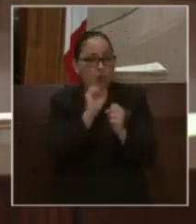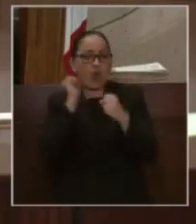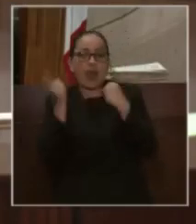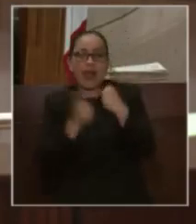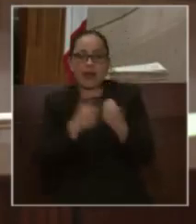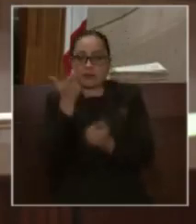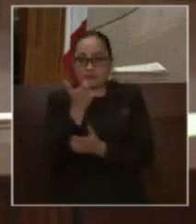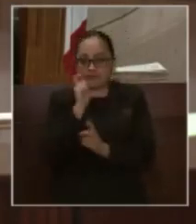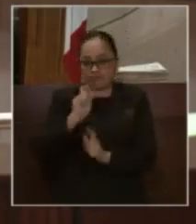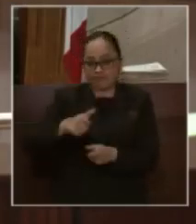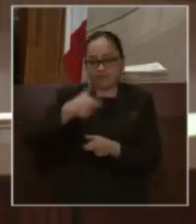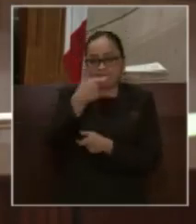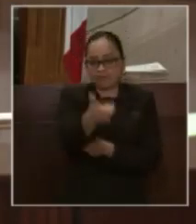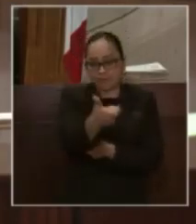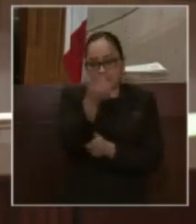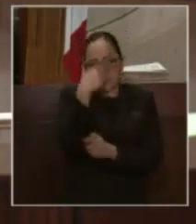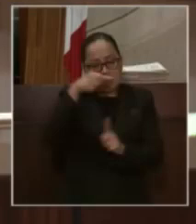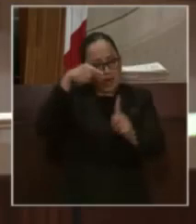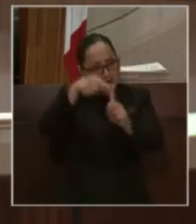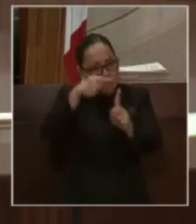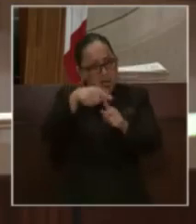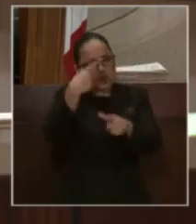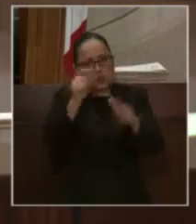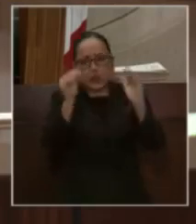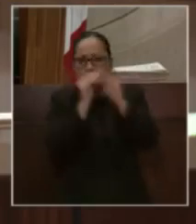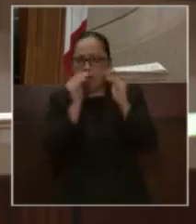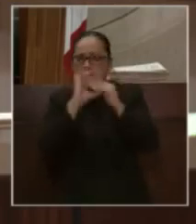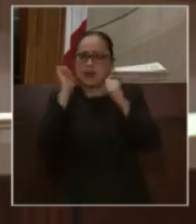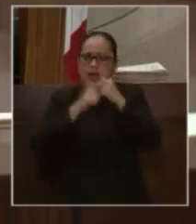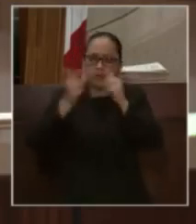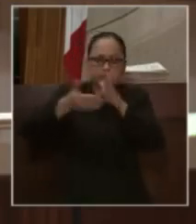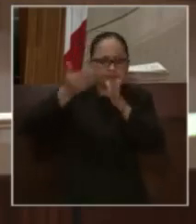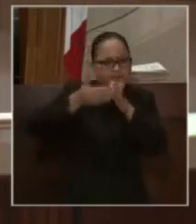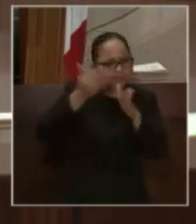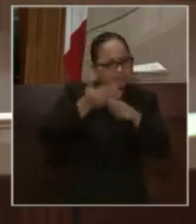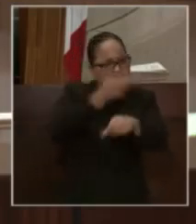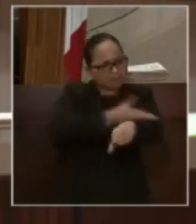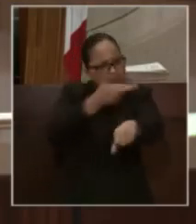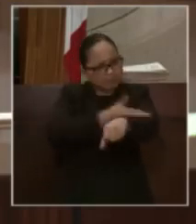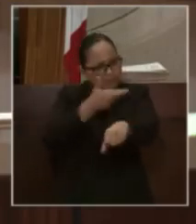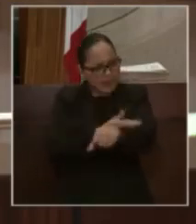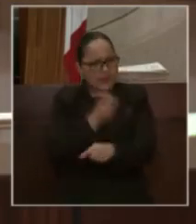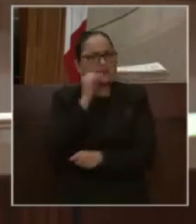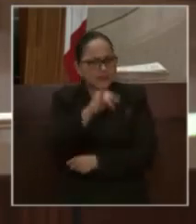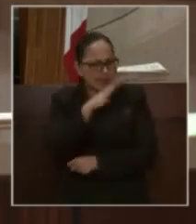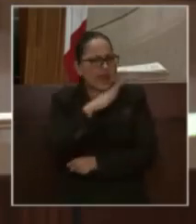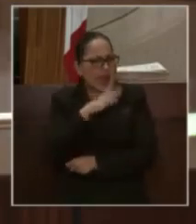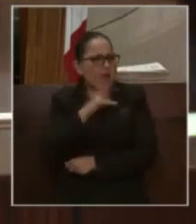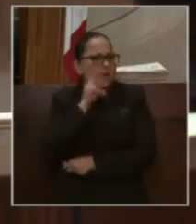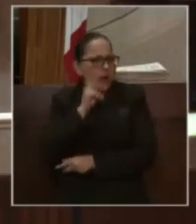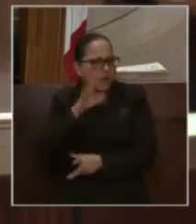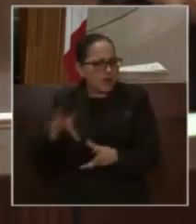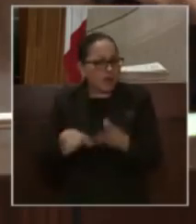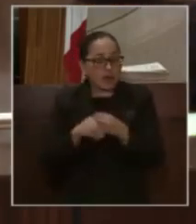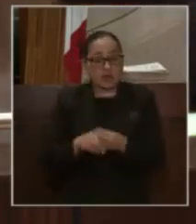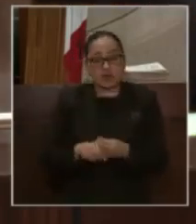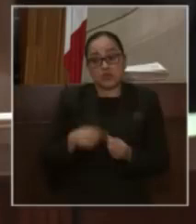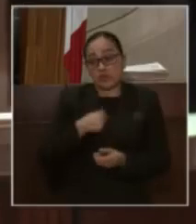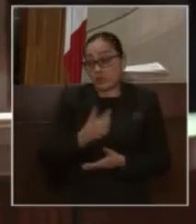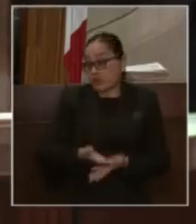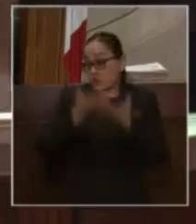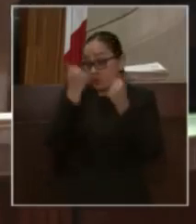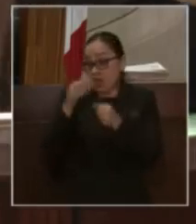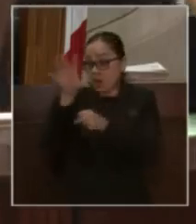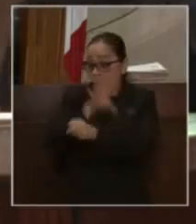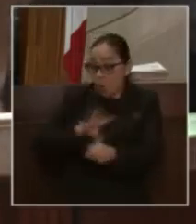una aportación para la finalidad para la cual está destinado el fideicomiso. No sé si en su totalidad,